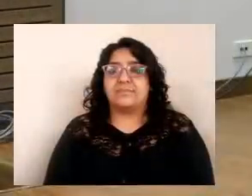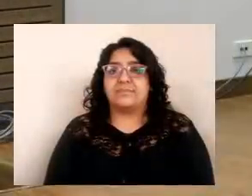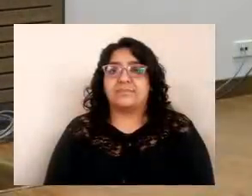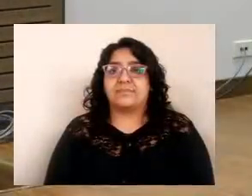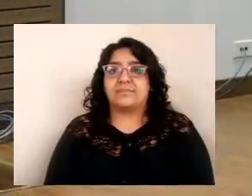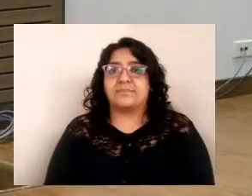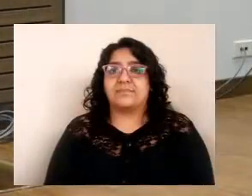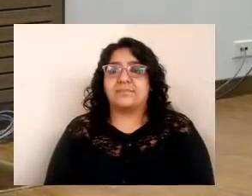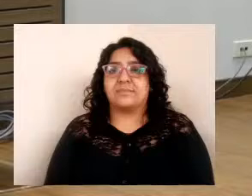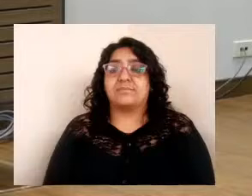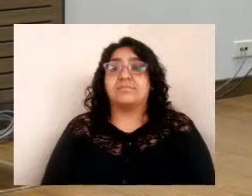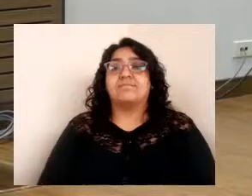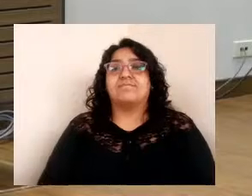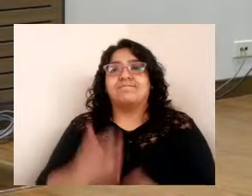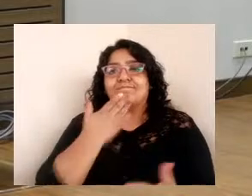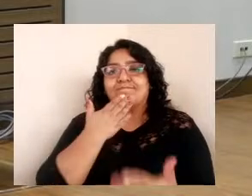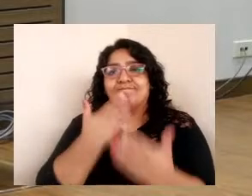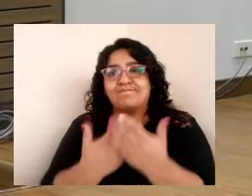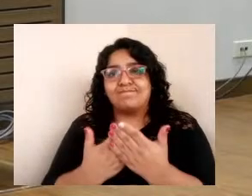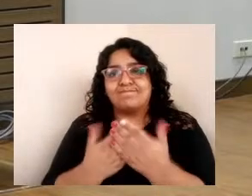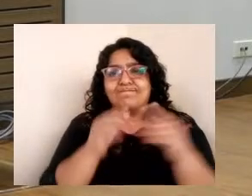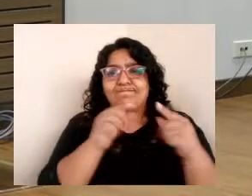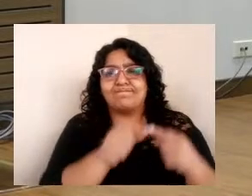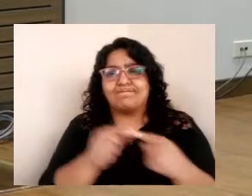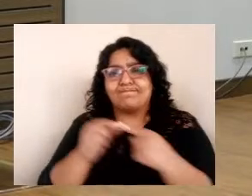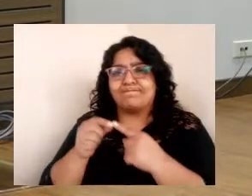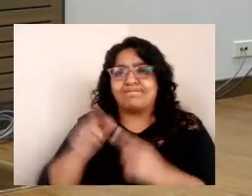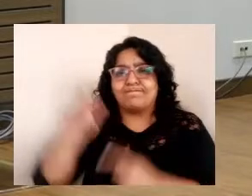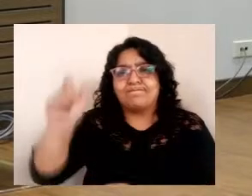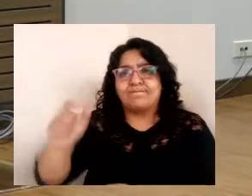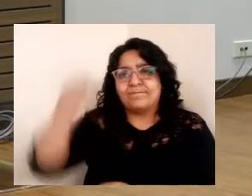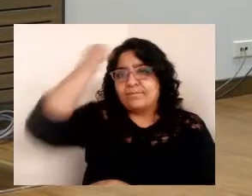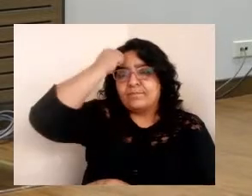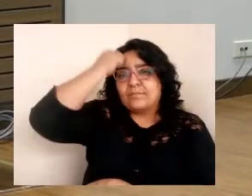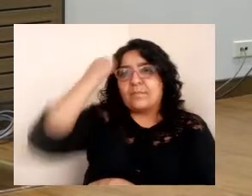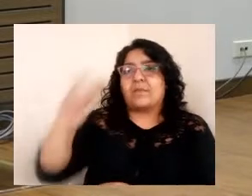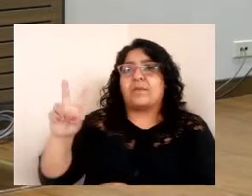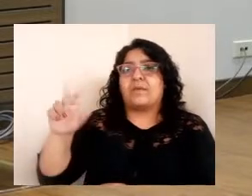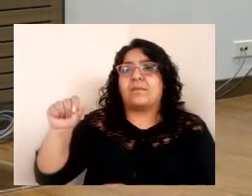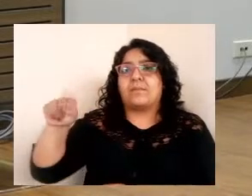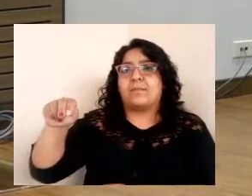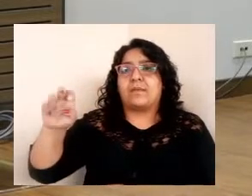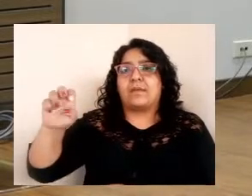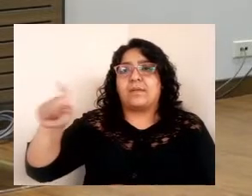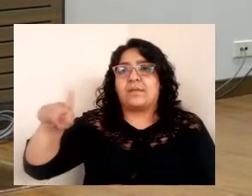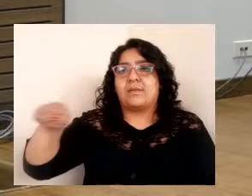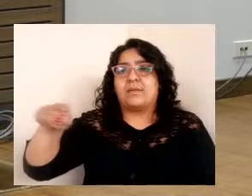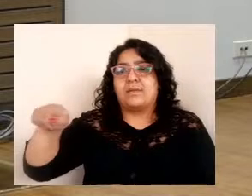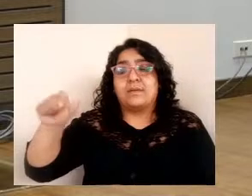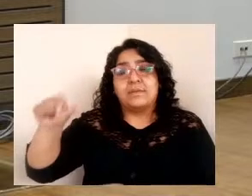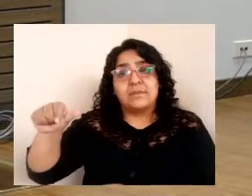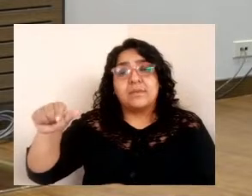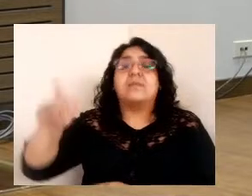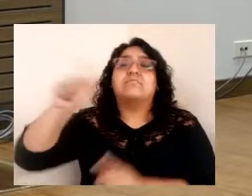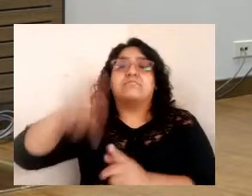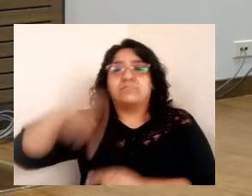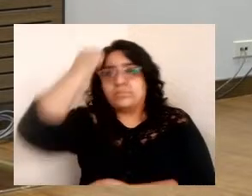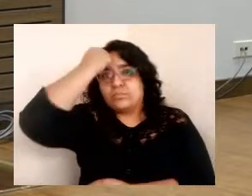Agradecimiento especial a la maestra Vanessa González y al pianista maestro David Calvache